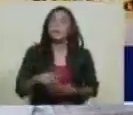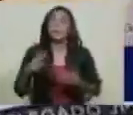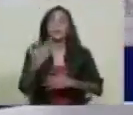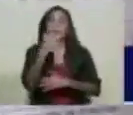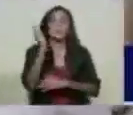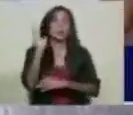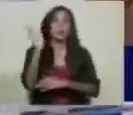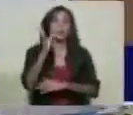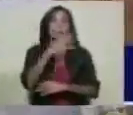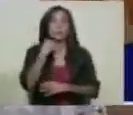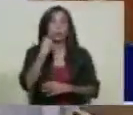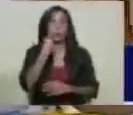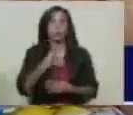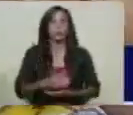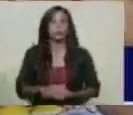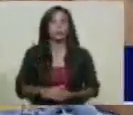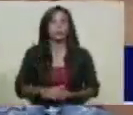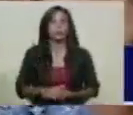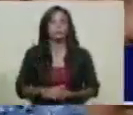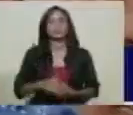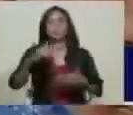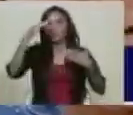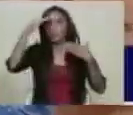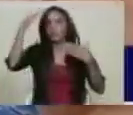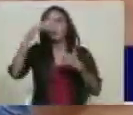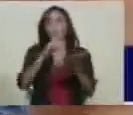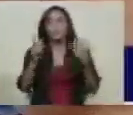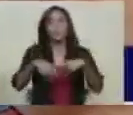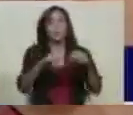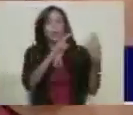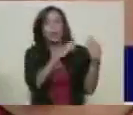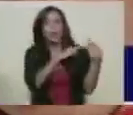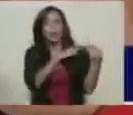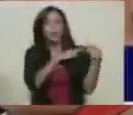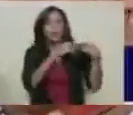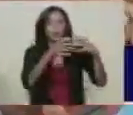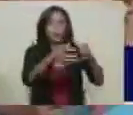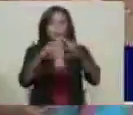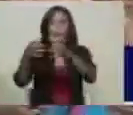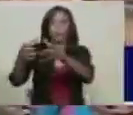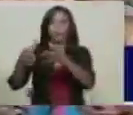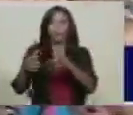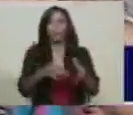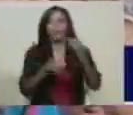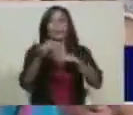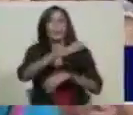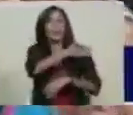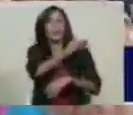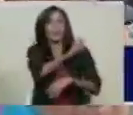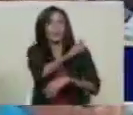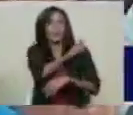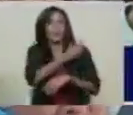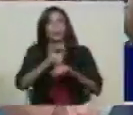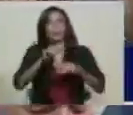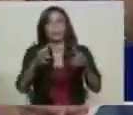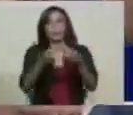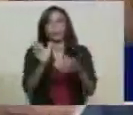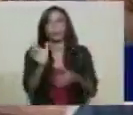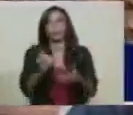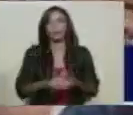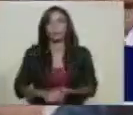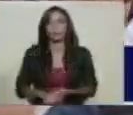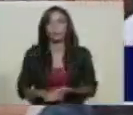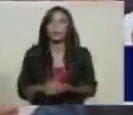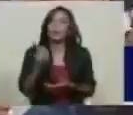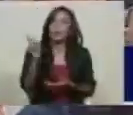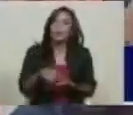de su Juventud. Saludar a nuestros delegados y delegadas, a nuestra directiva nacional del Partido Socialista Unido de Venezuela, a la